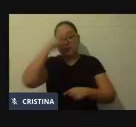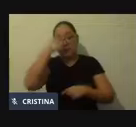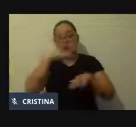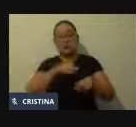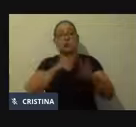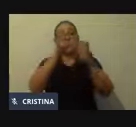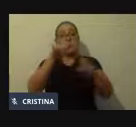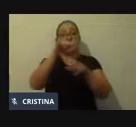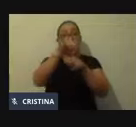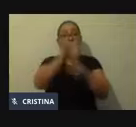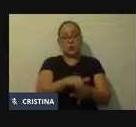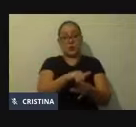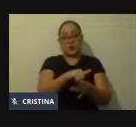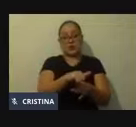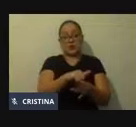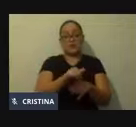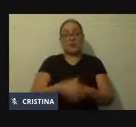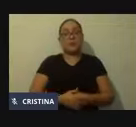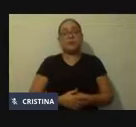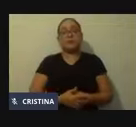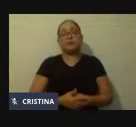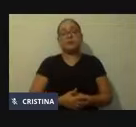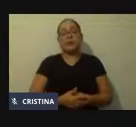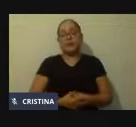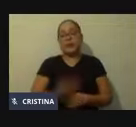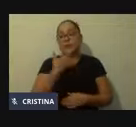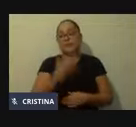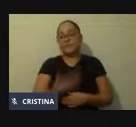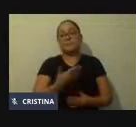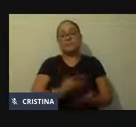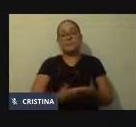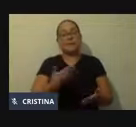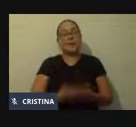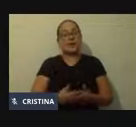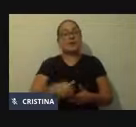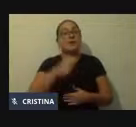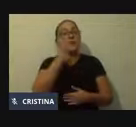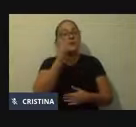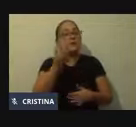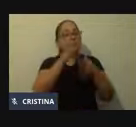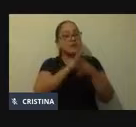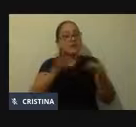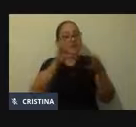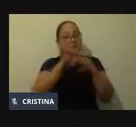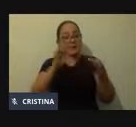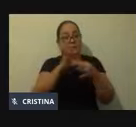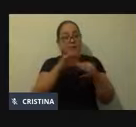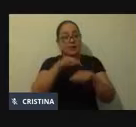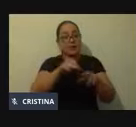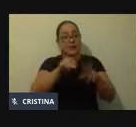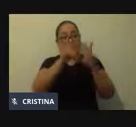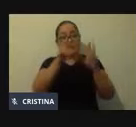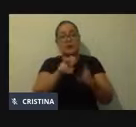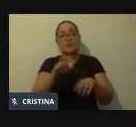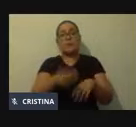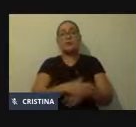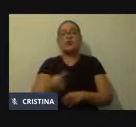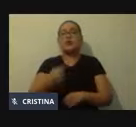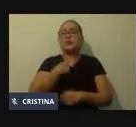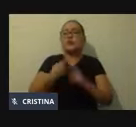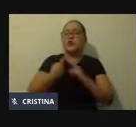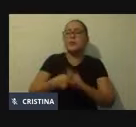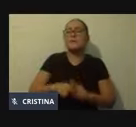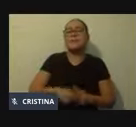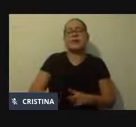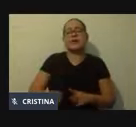bullying. Y bueno, pues hoy justamente les voy a platicar acerca de eso y de por qué yo empecé